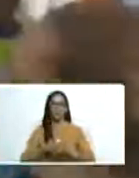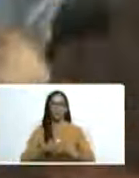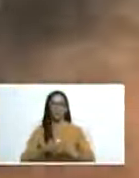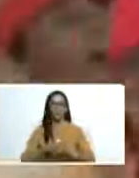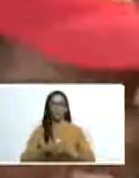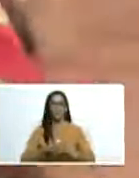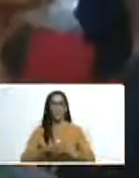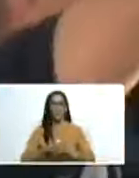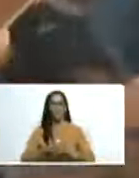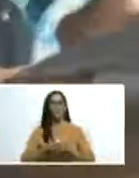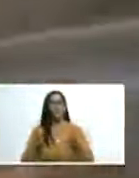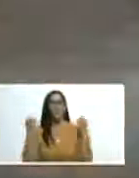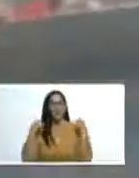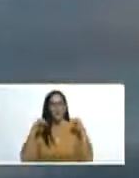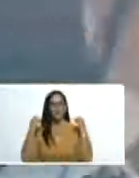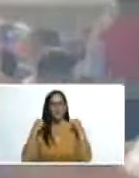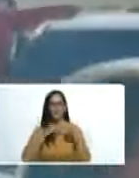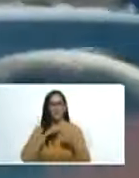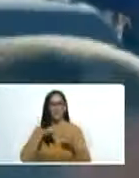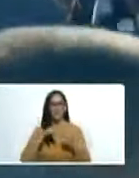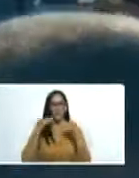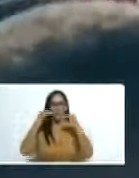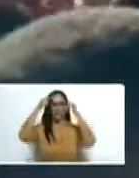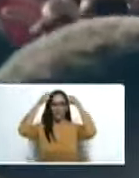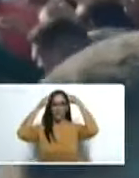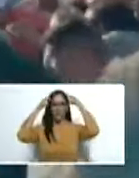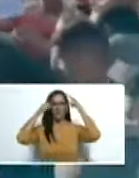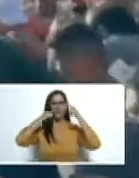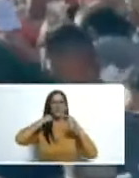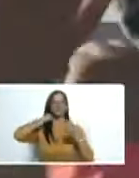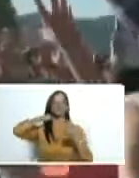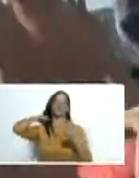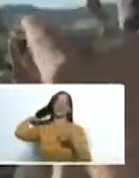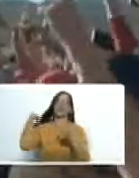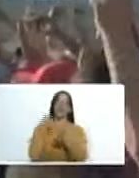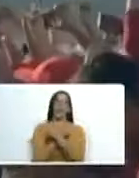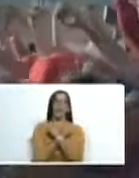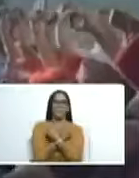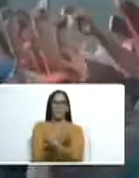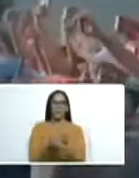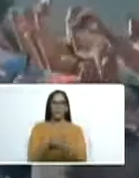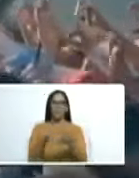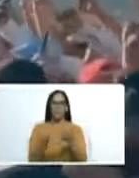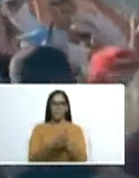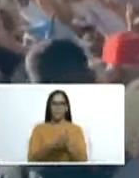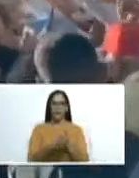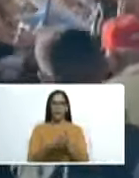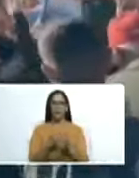Y lo practicaba nuestro comandante Hugo Chávez. Amor con amor se paga.